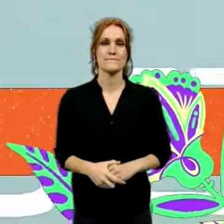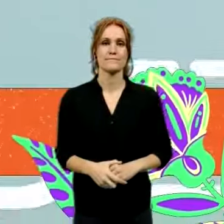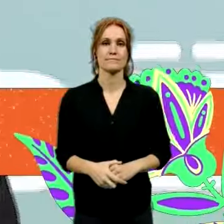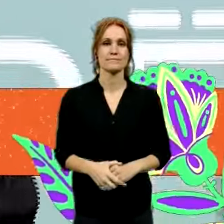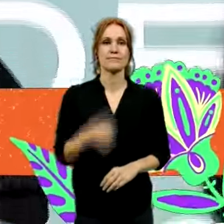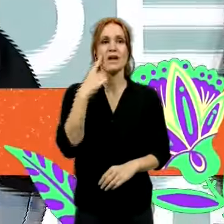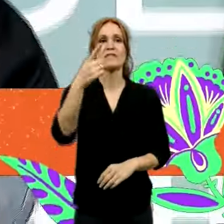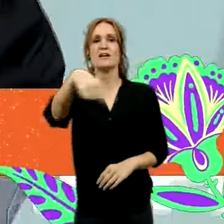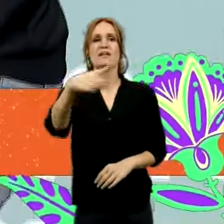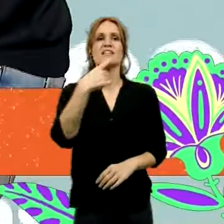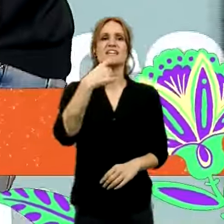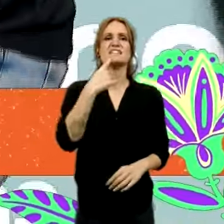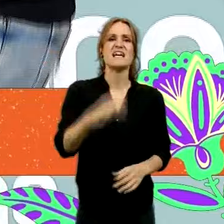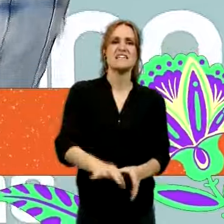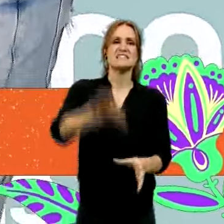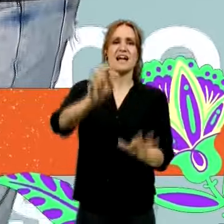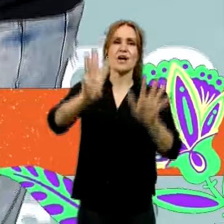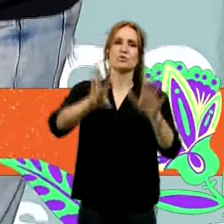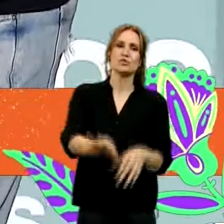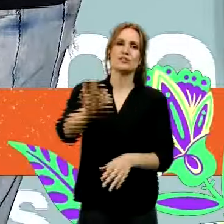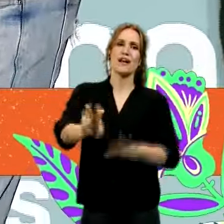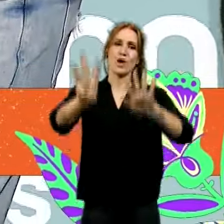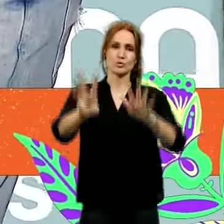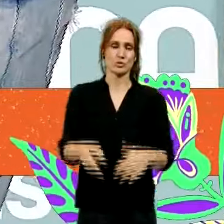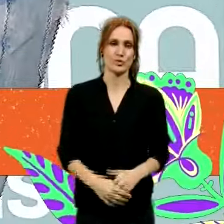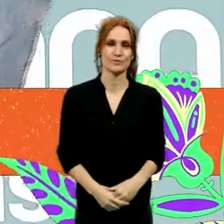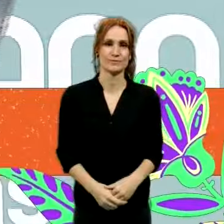Por ahí ha gritado alguien del público, ¡saca el 8!